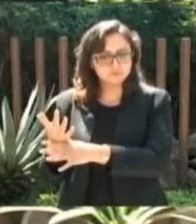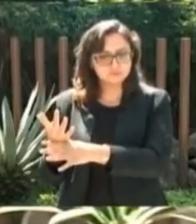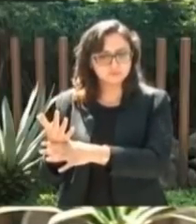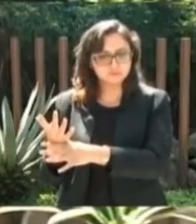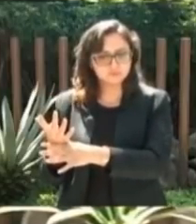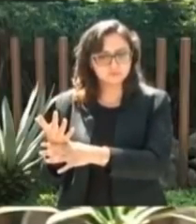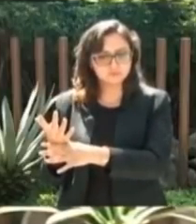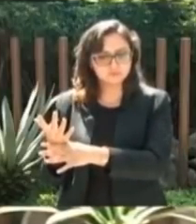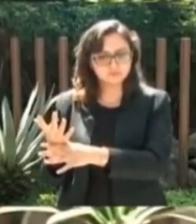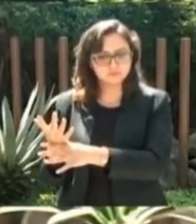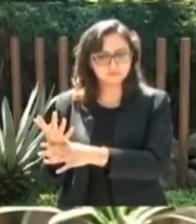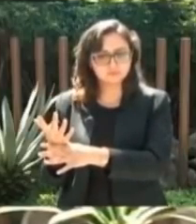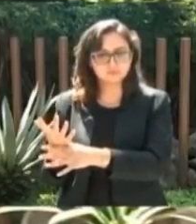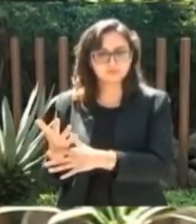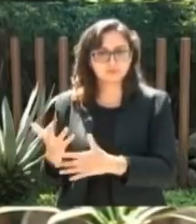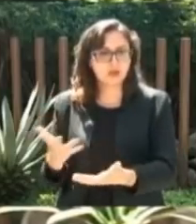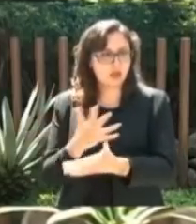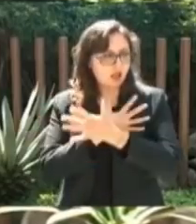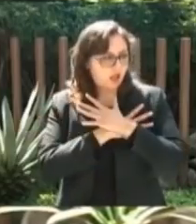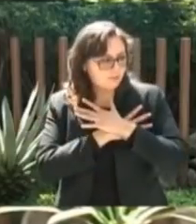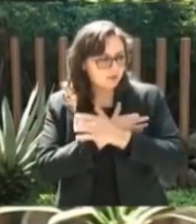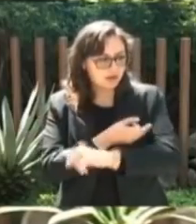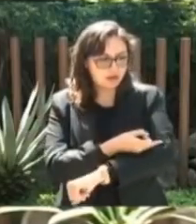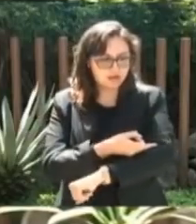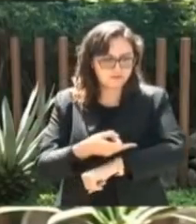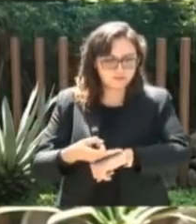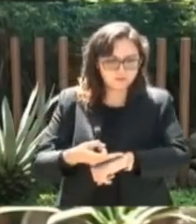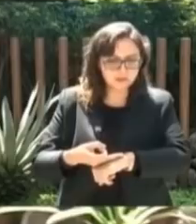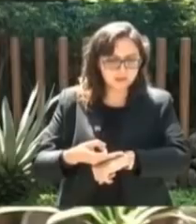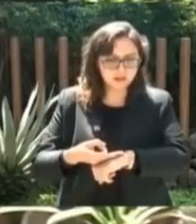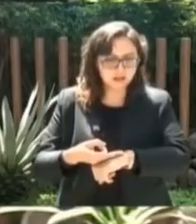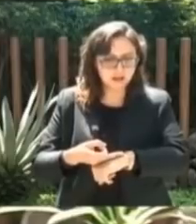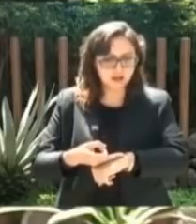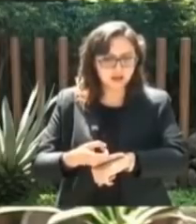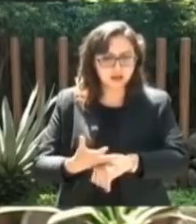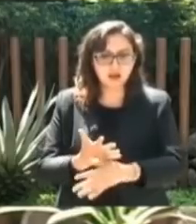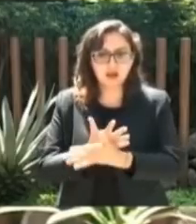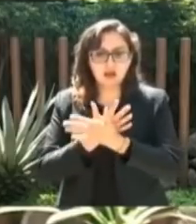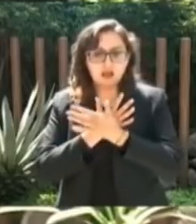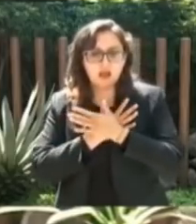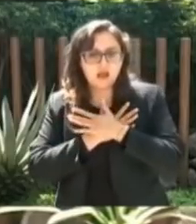a la familia, el amor